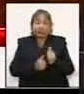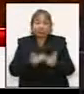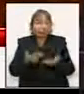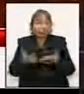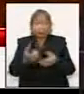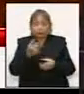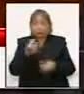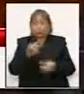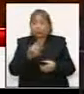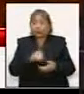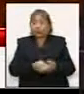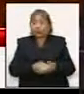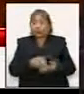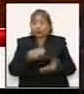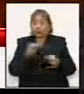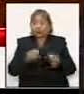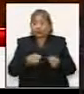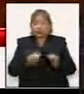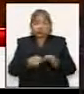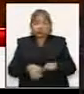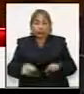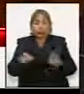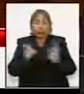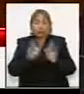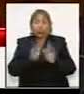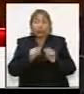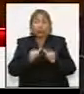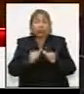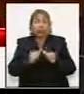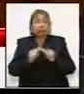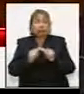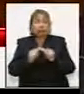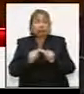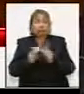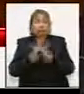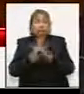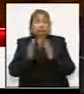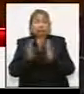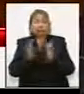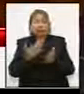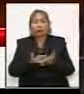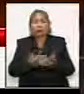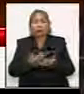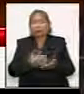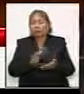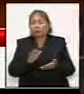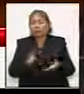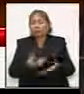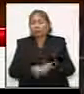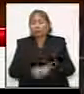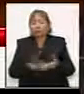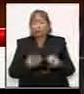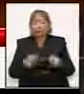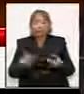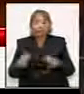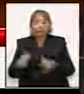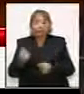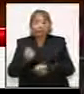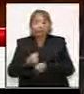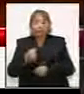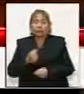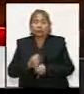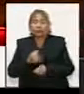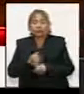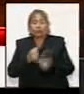consiguiendo aprobar. Por supuesto que es muy importante ese nombramiento. Muchos, o yo diría que casi la mayoría de estos